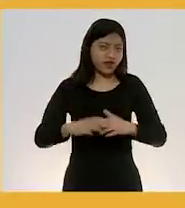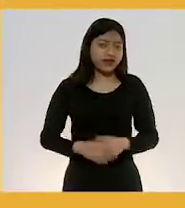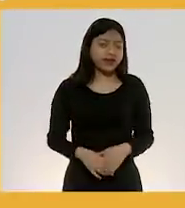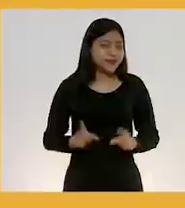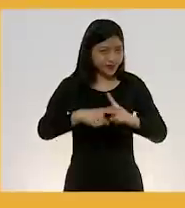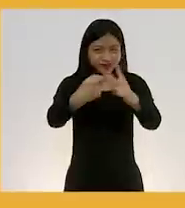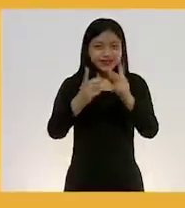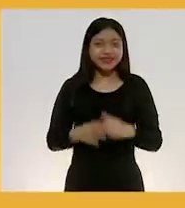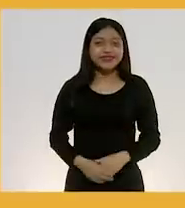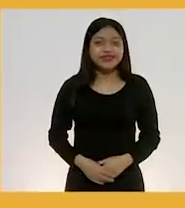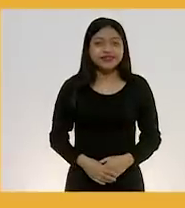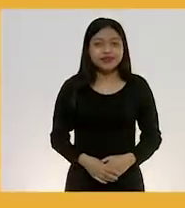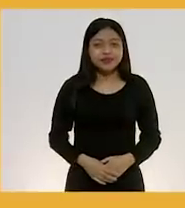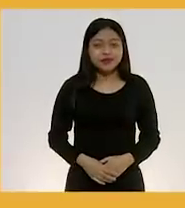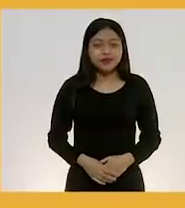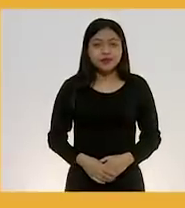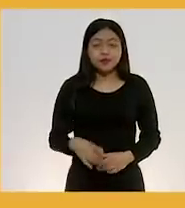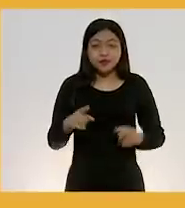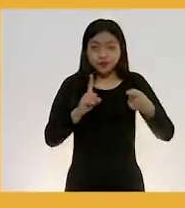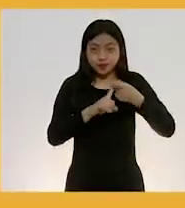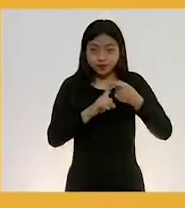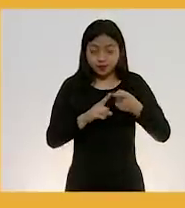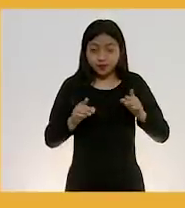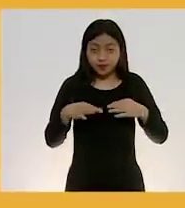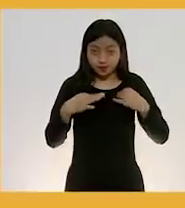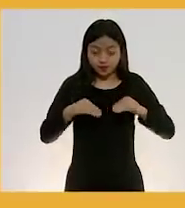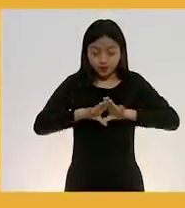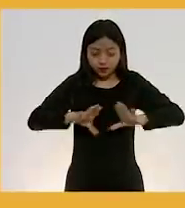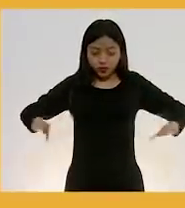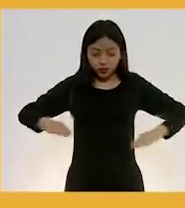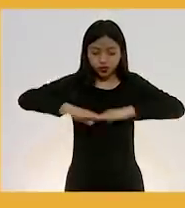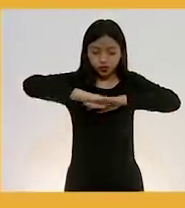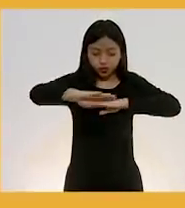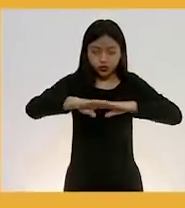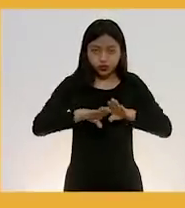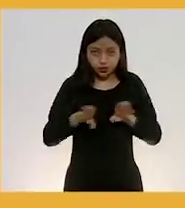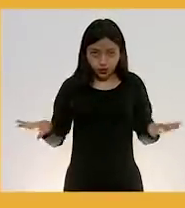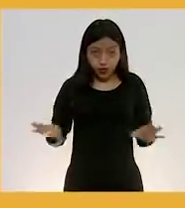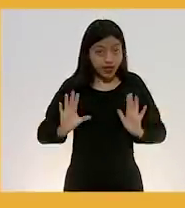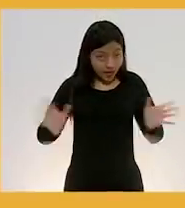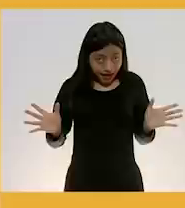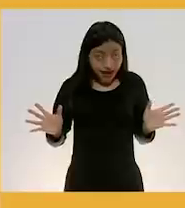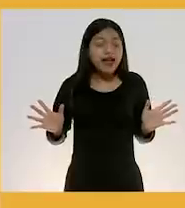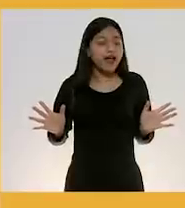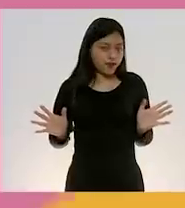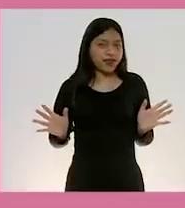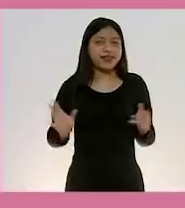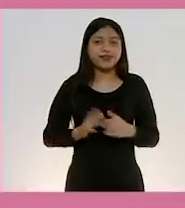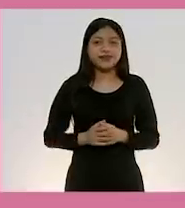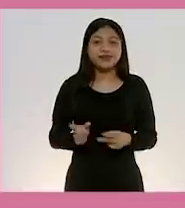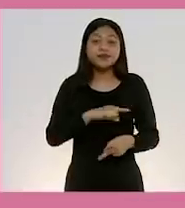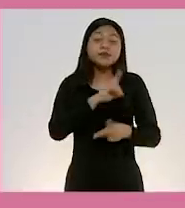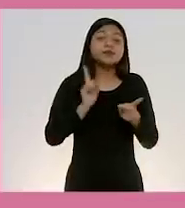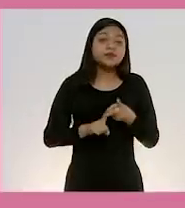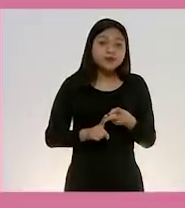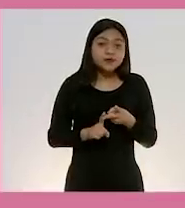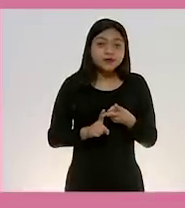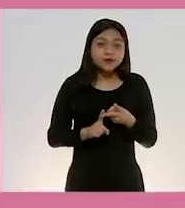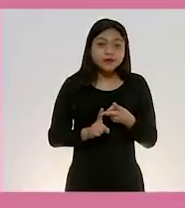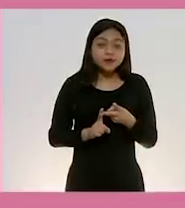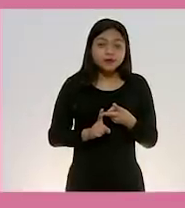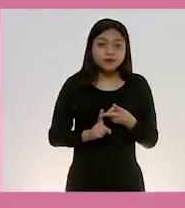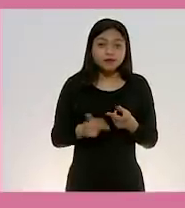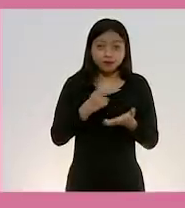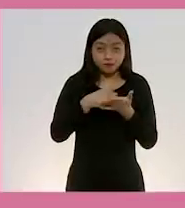¡Empecemos! 1. Estira la playera a lo largo y a lo ancho. 2. Marca con